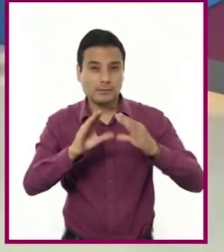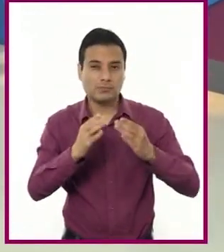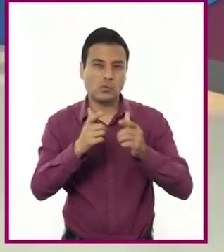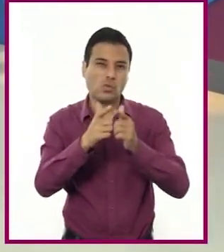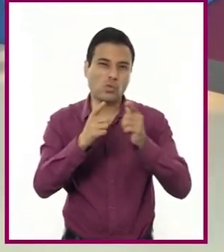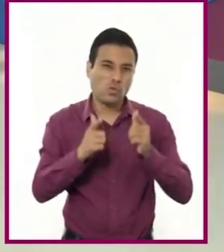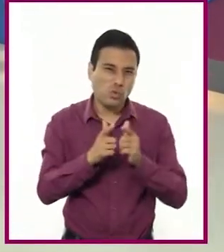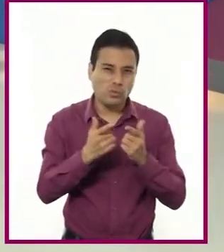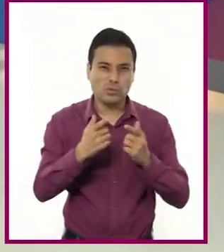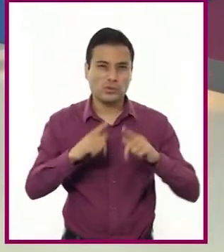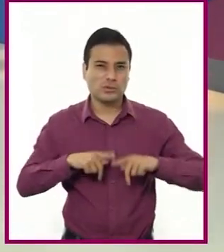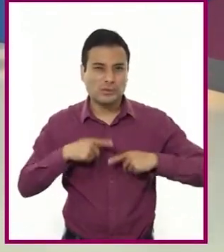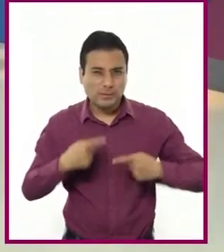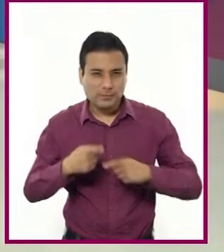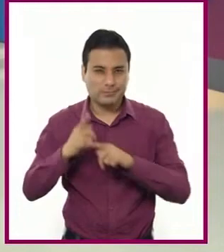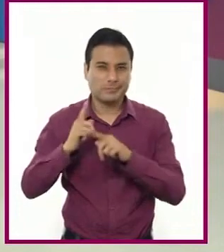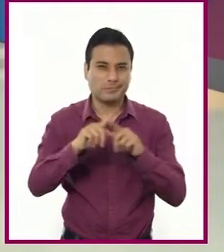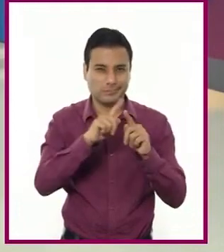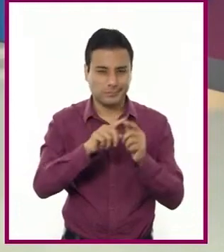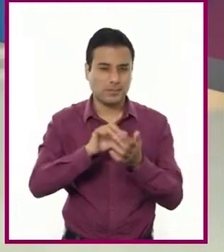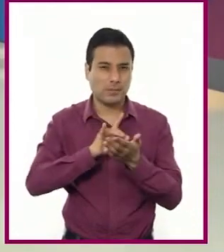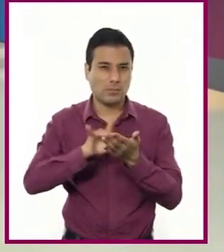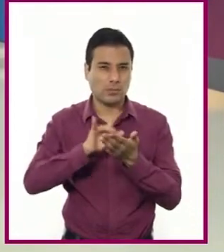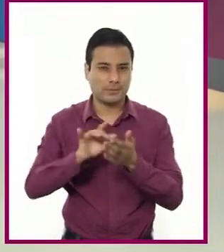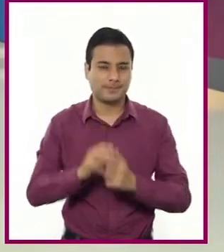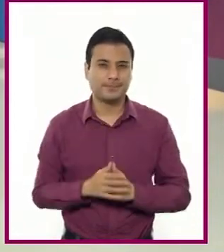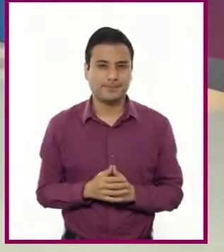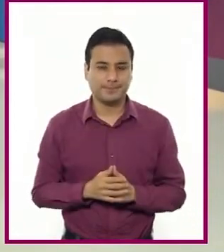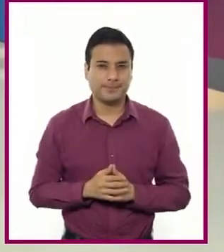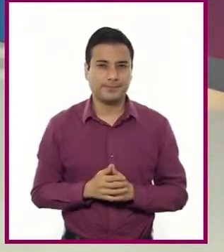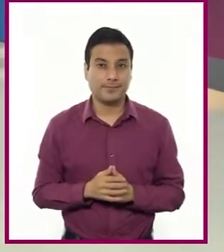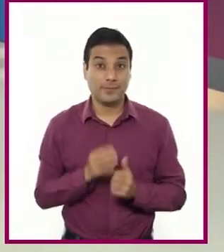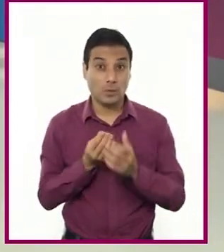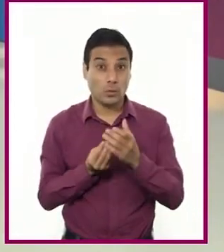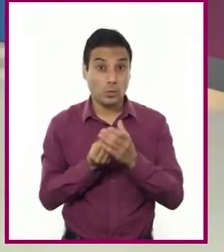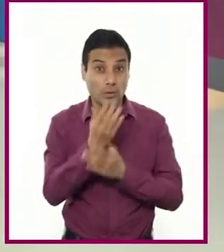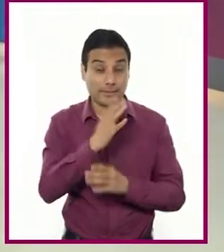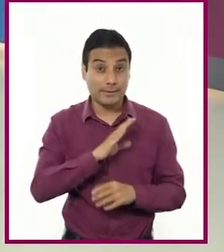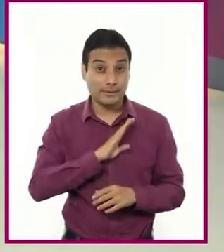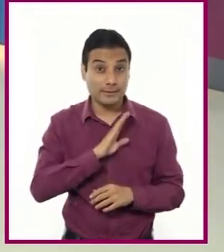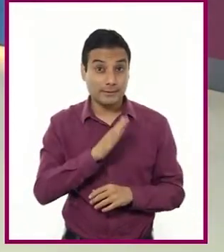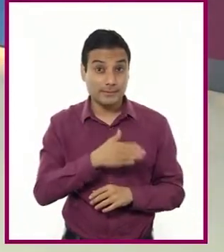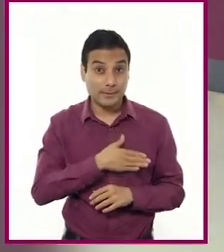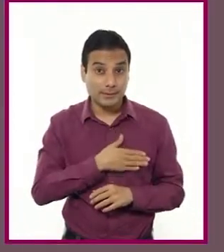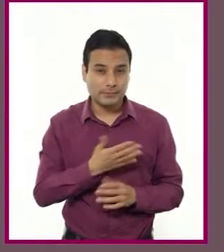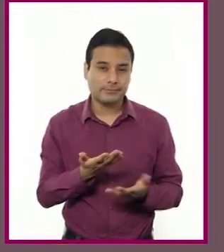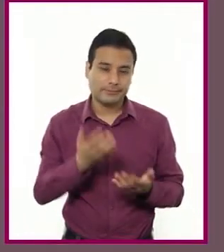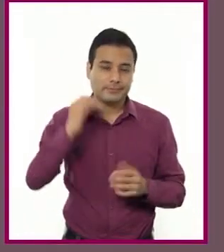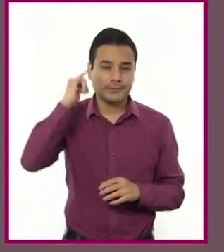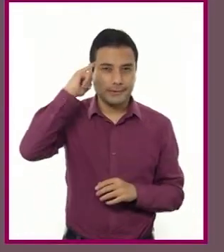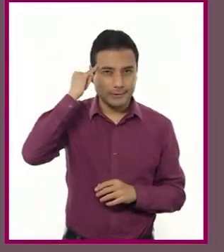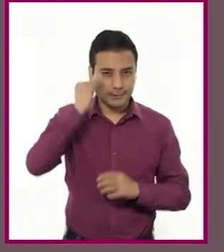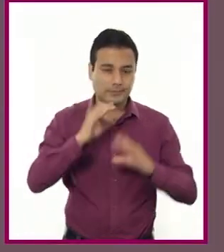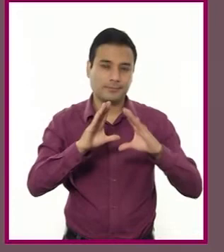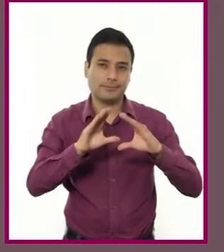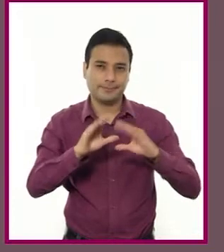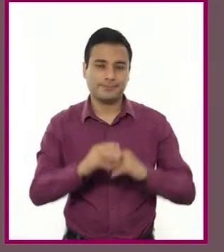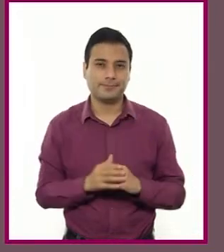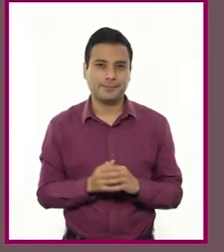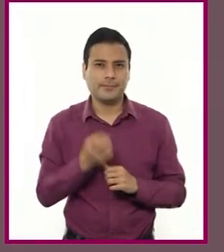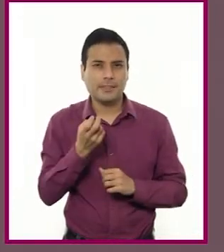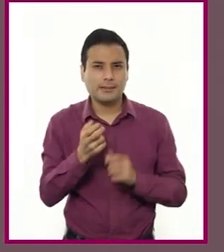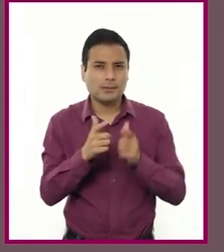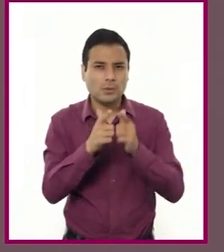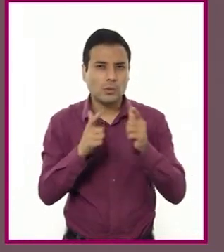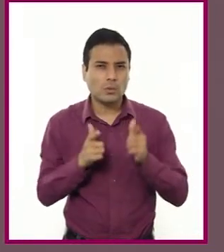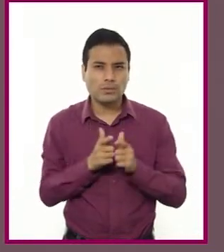grupos susceptibles de ayuda, que en el caso de la Nueva España son los indígenas. Estas órdenes empiezan